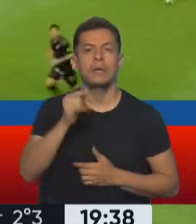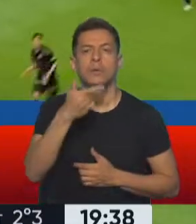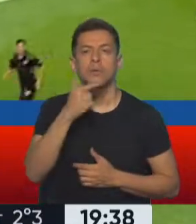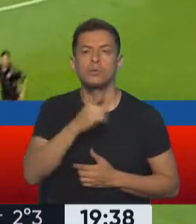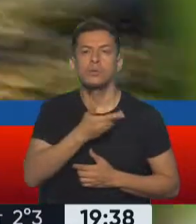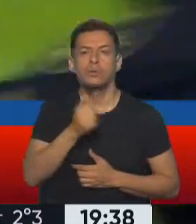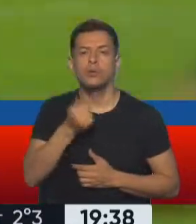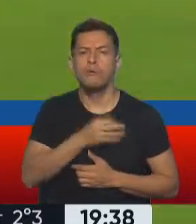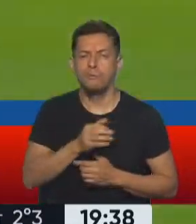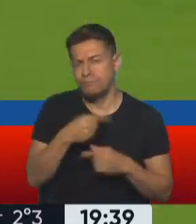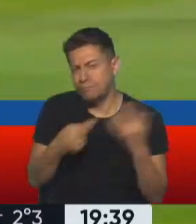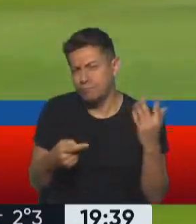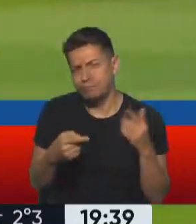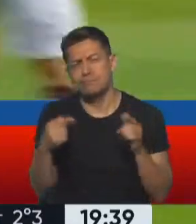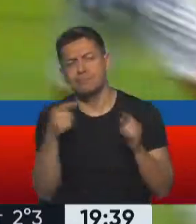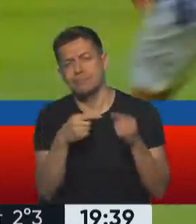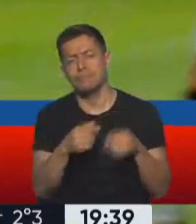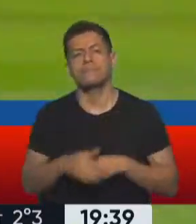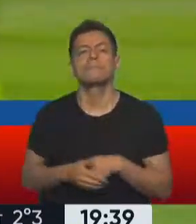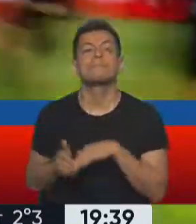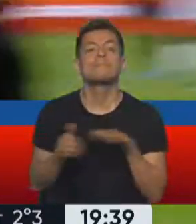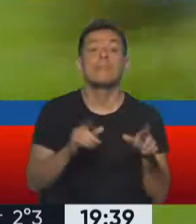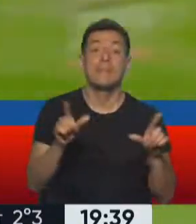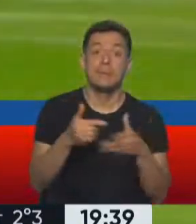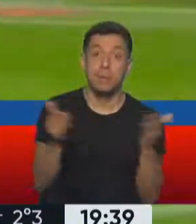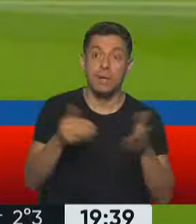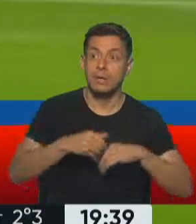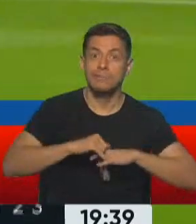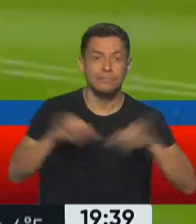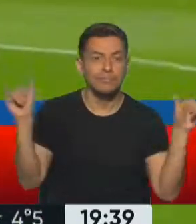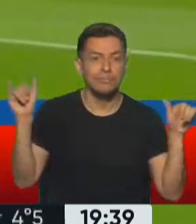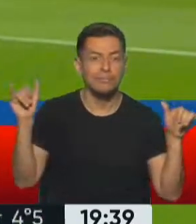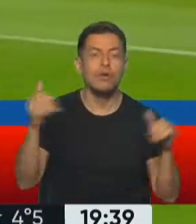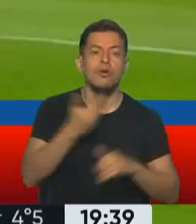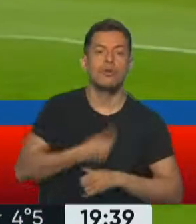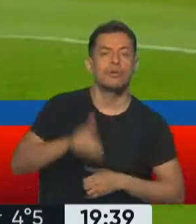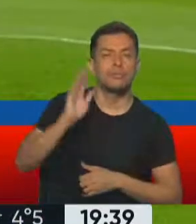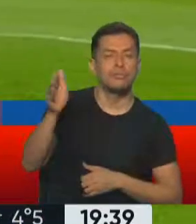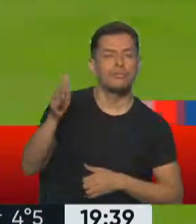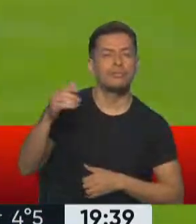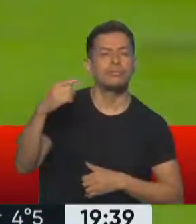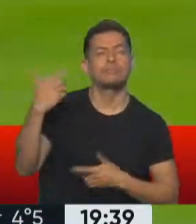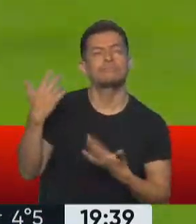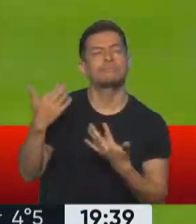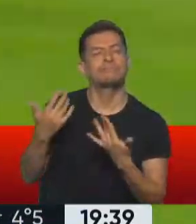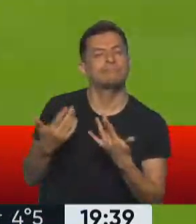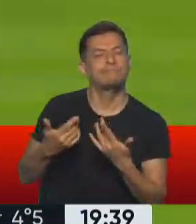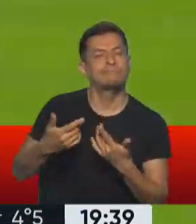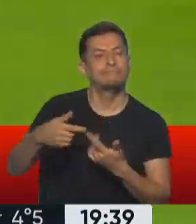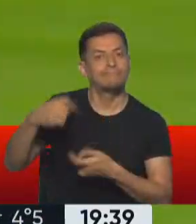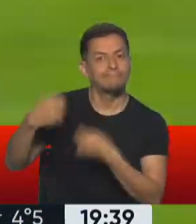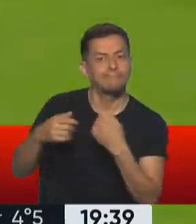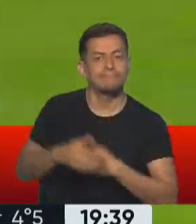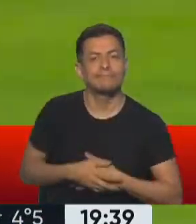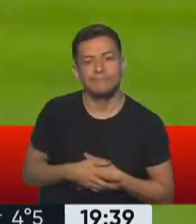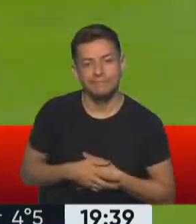Íbamos a la transmisión de la TV Pública, donde Colón venció a Central Córdoba de Santiago del Estero. Se va recuperando el equipo santafesino con